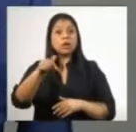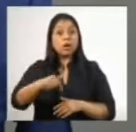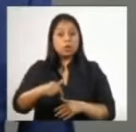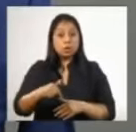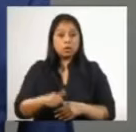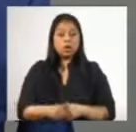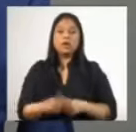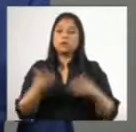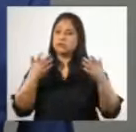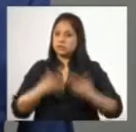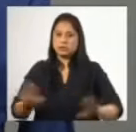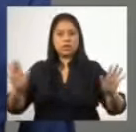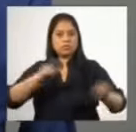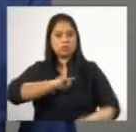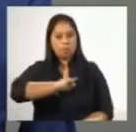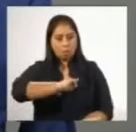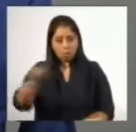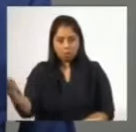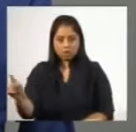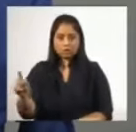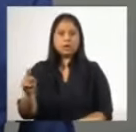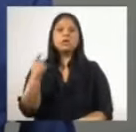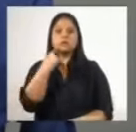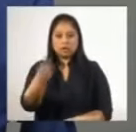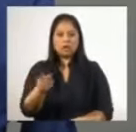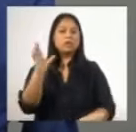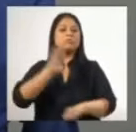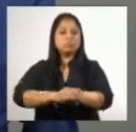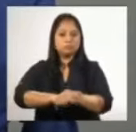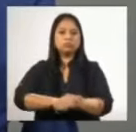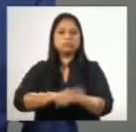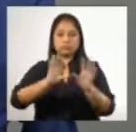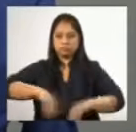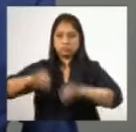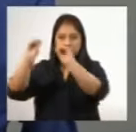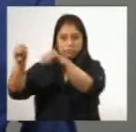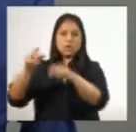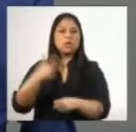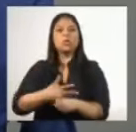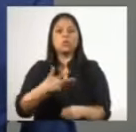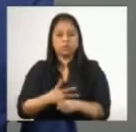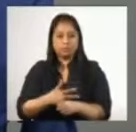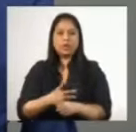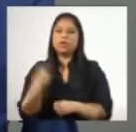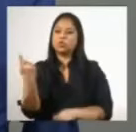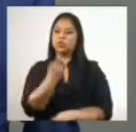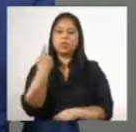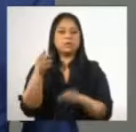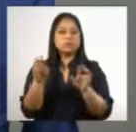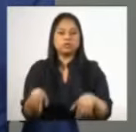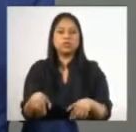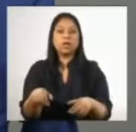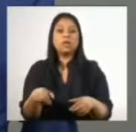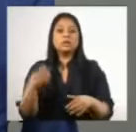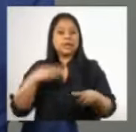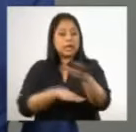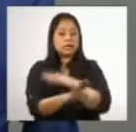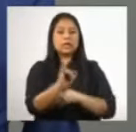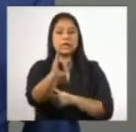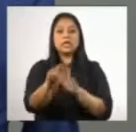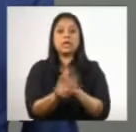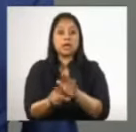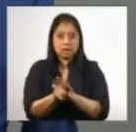momento se ha dado la orden de que sean detenidos en el territorio guatemalteco todos aquellos que han entrado